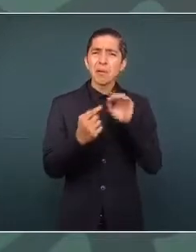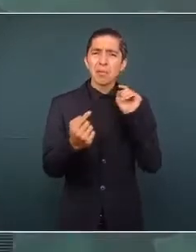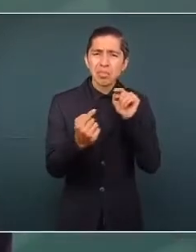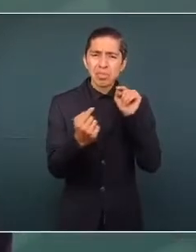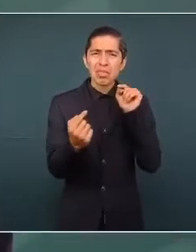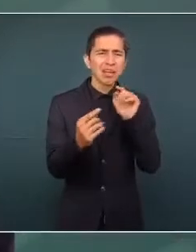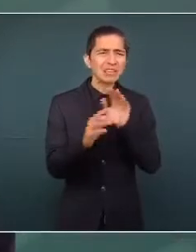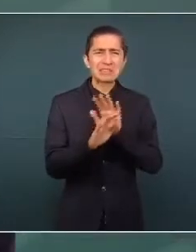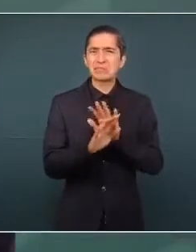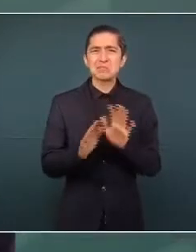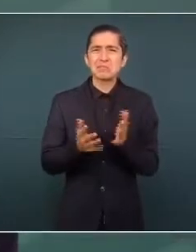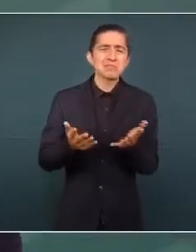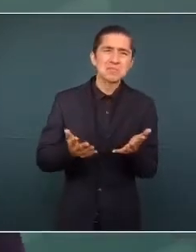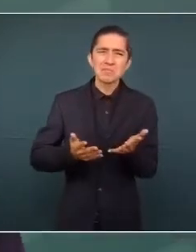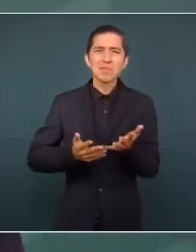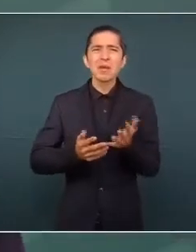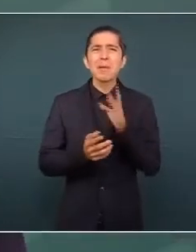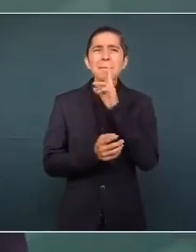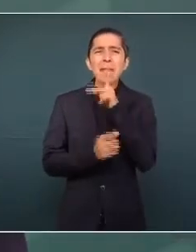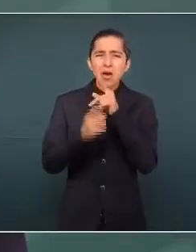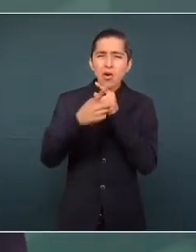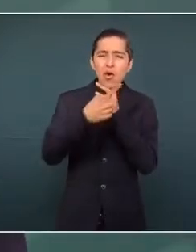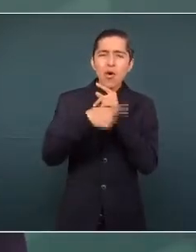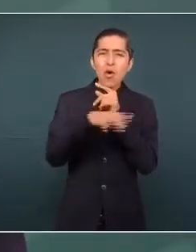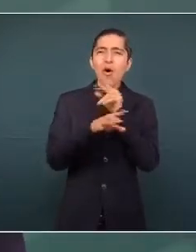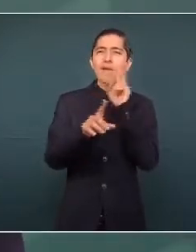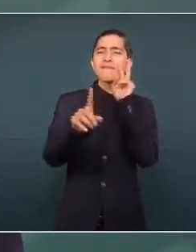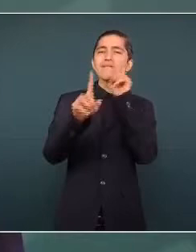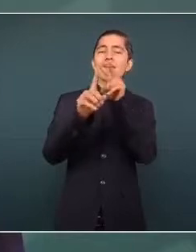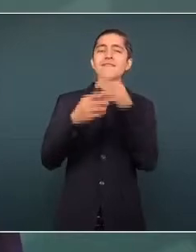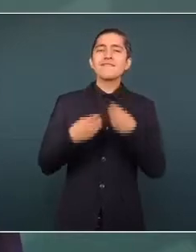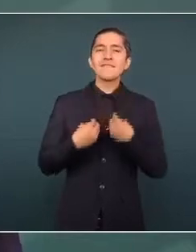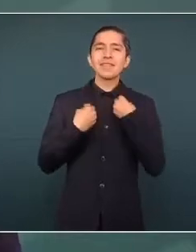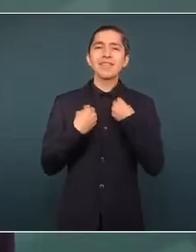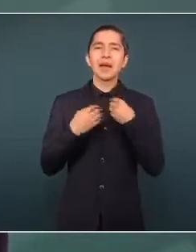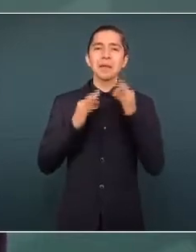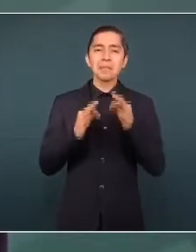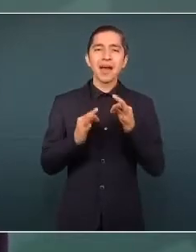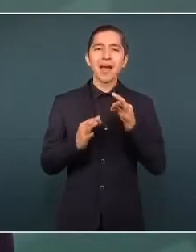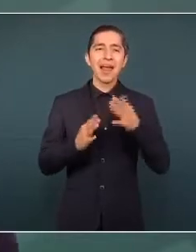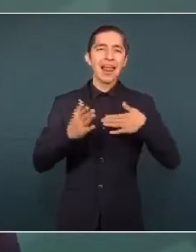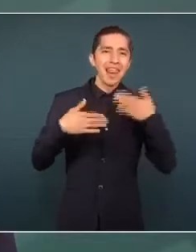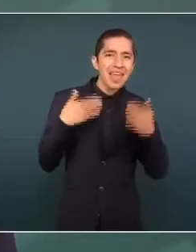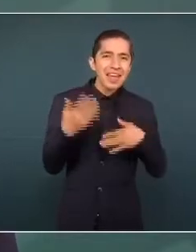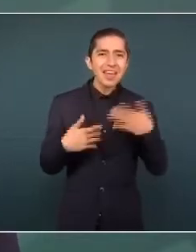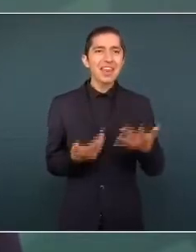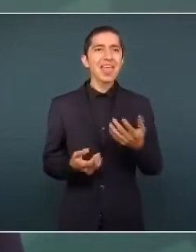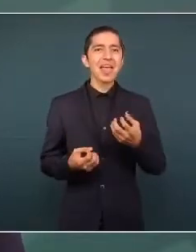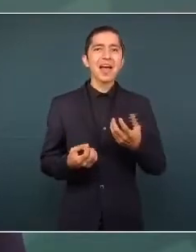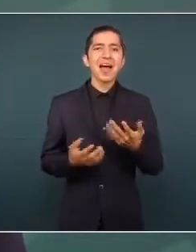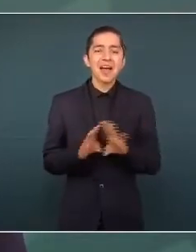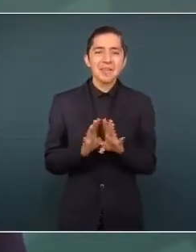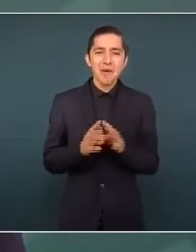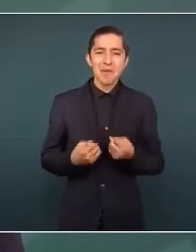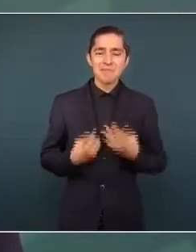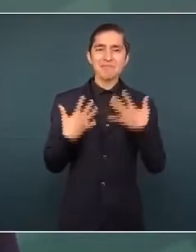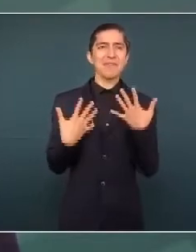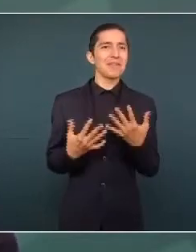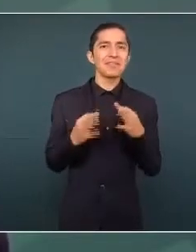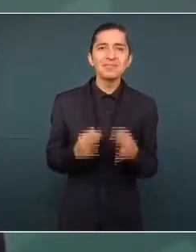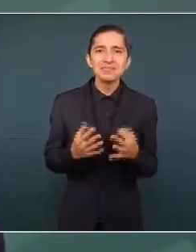ver la vida con optimismo, con alegría. Ayer hablé de eso,